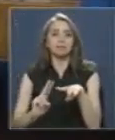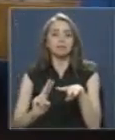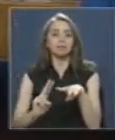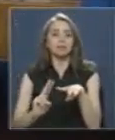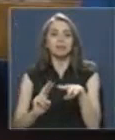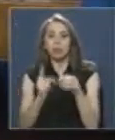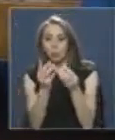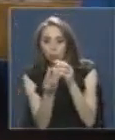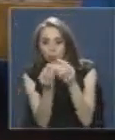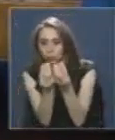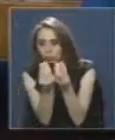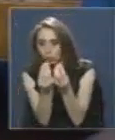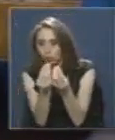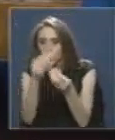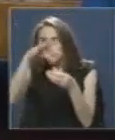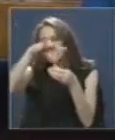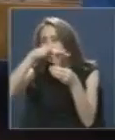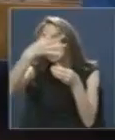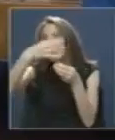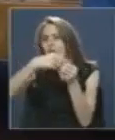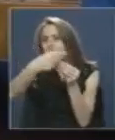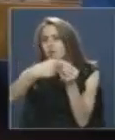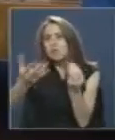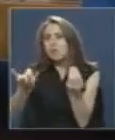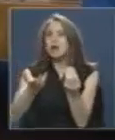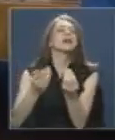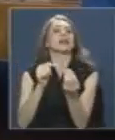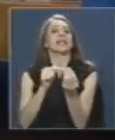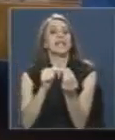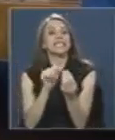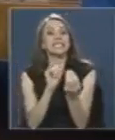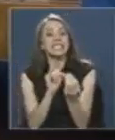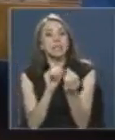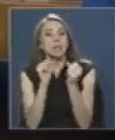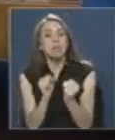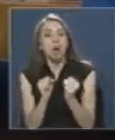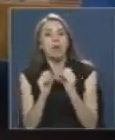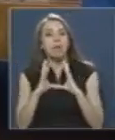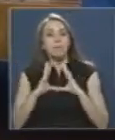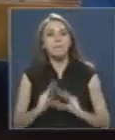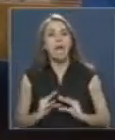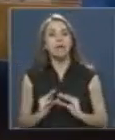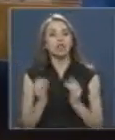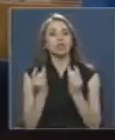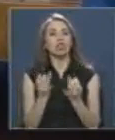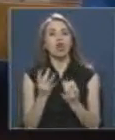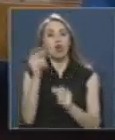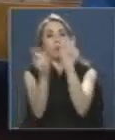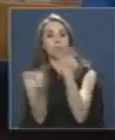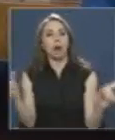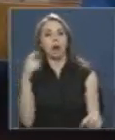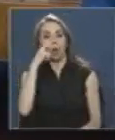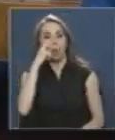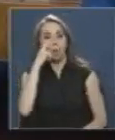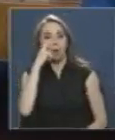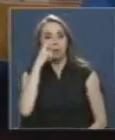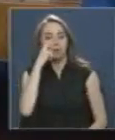de un producto que puede aliviar dolores de seres humanos.